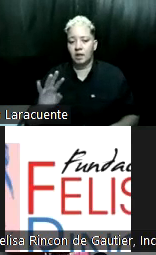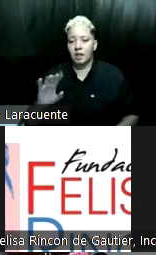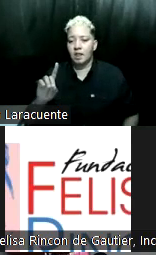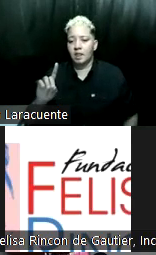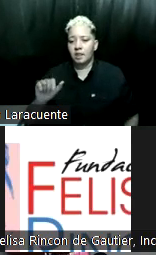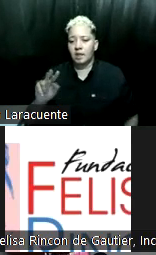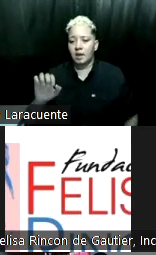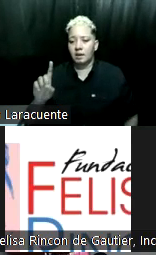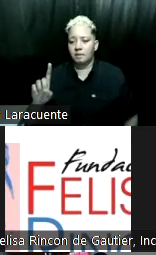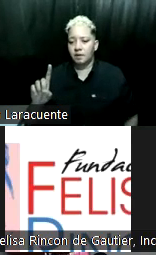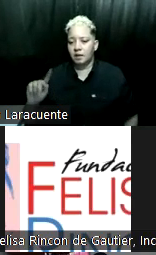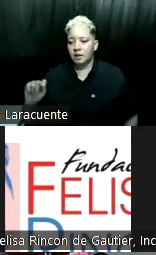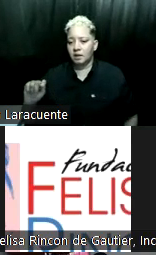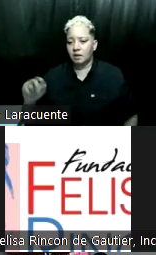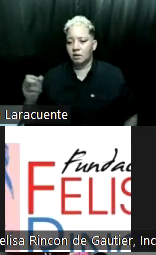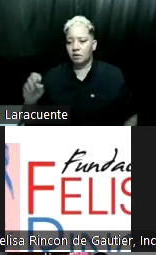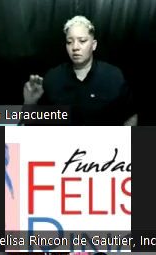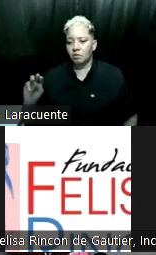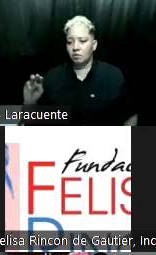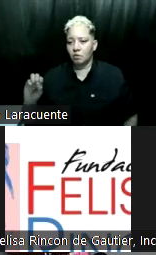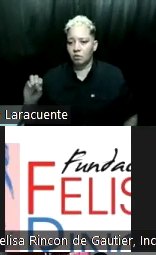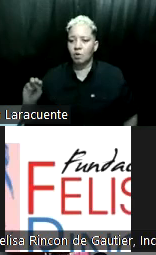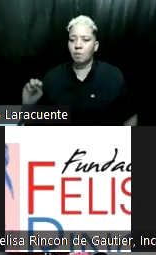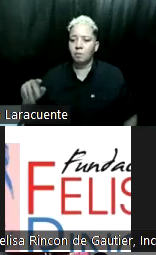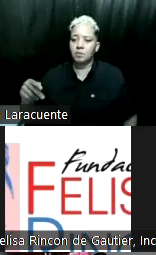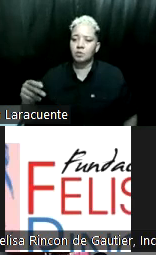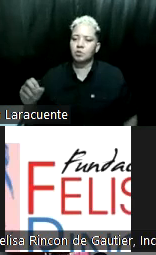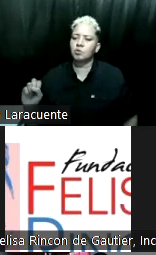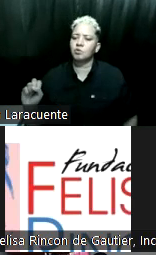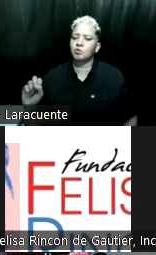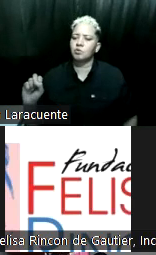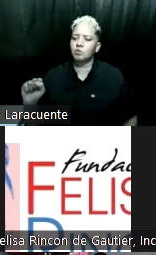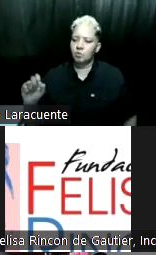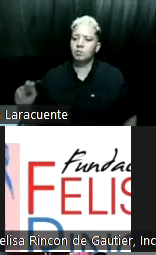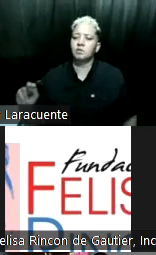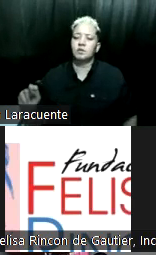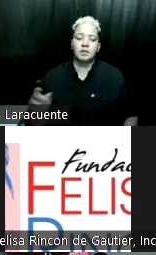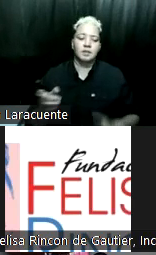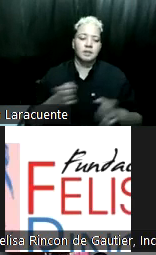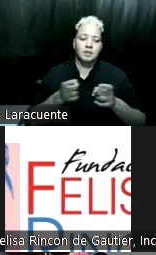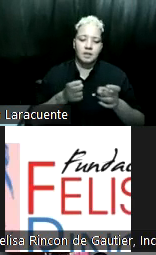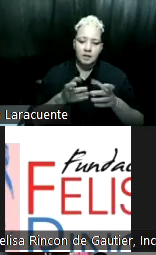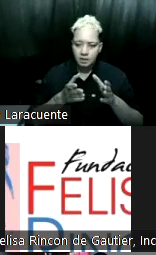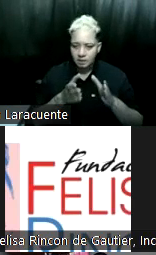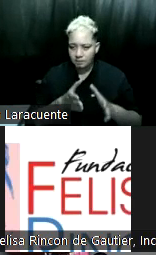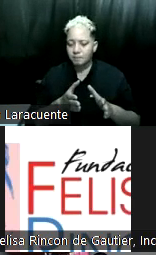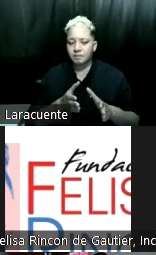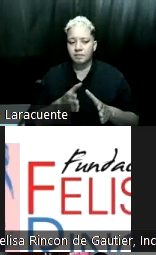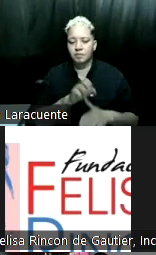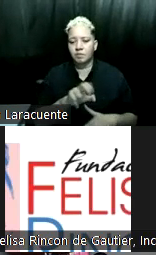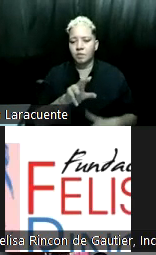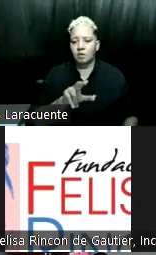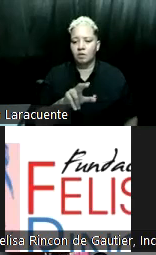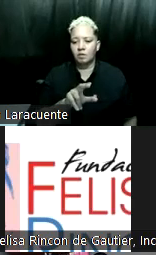se uniera al equipo, pero no sucedió. El dirigente del equipo estadounidense fue Eugene